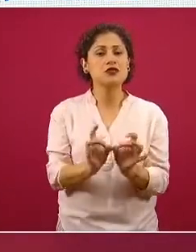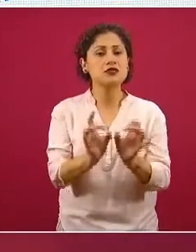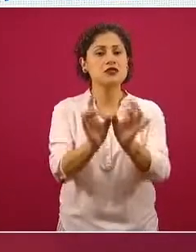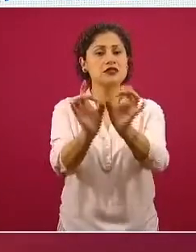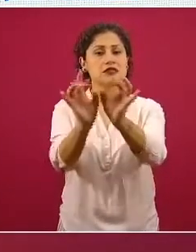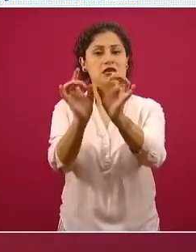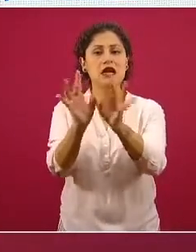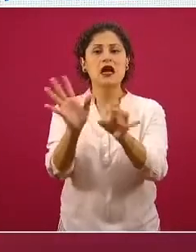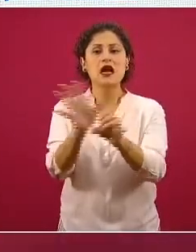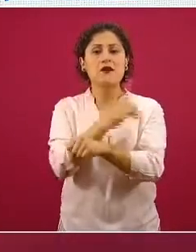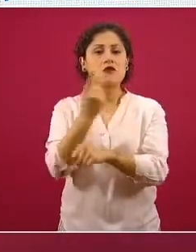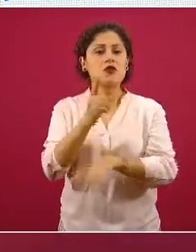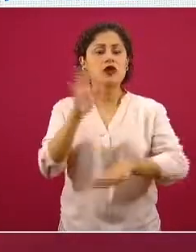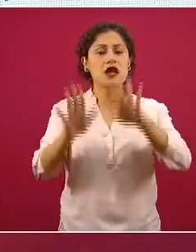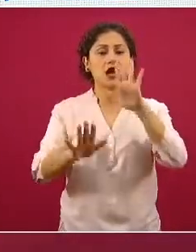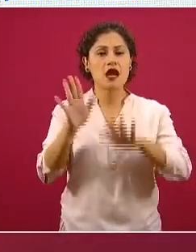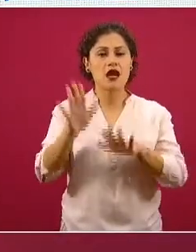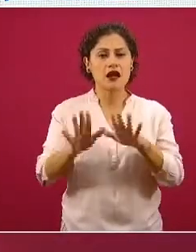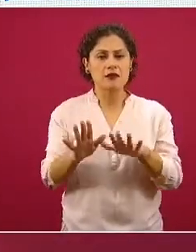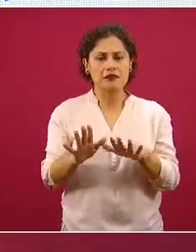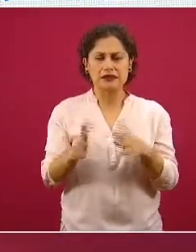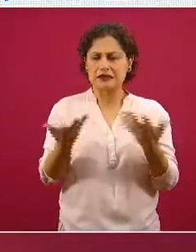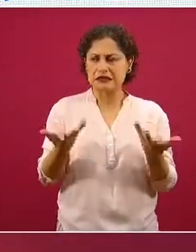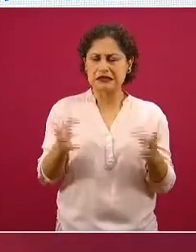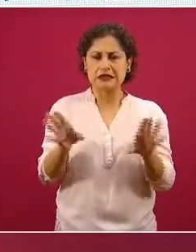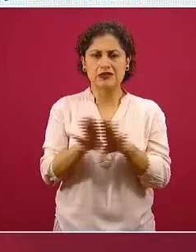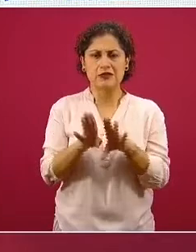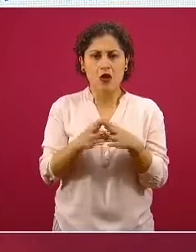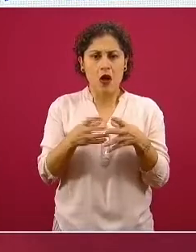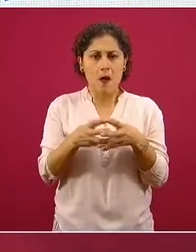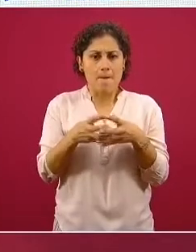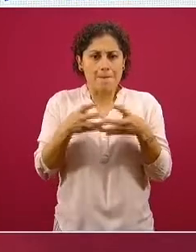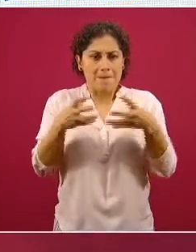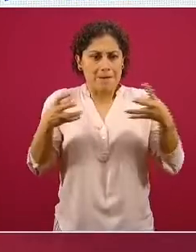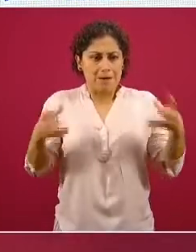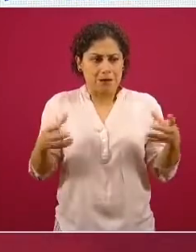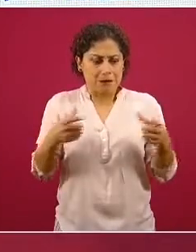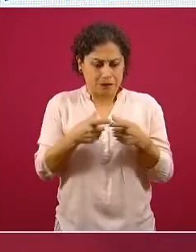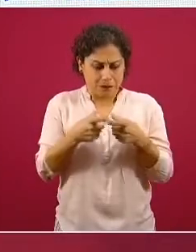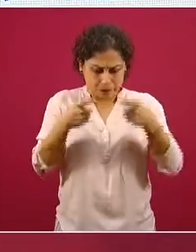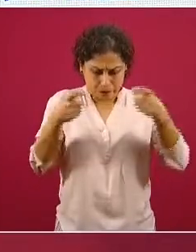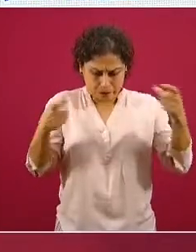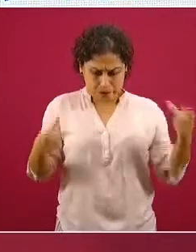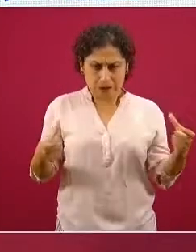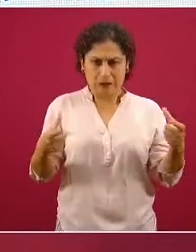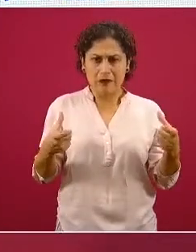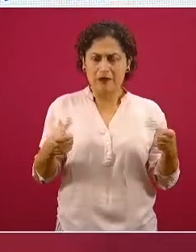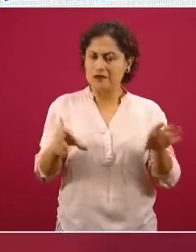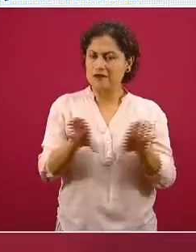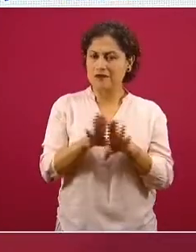generalizada, geográficamente dispersa, y no se puede contabilizar